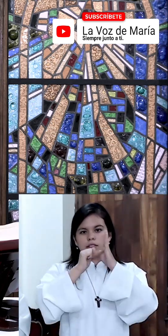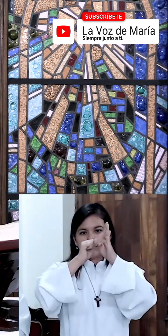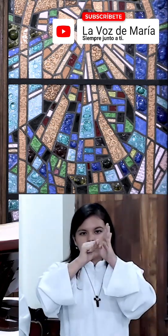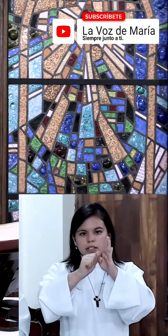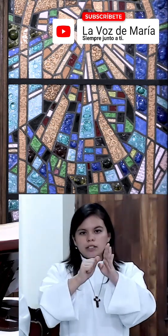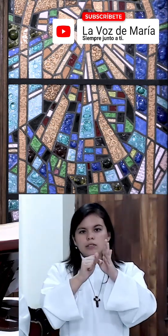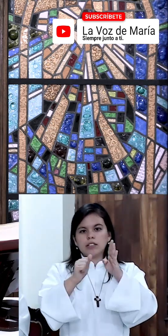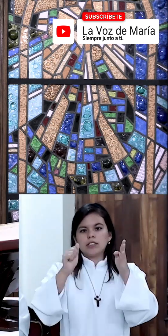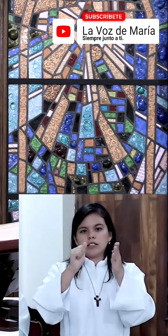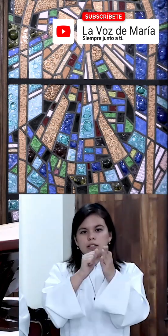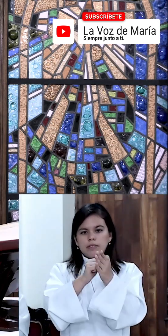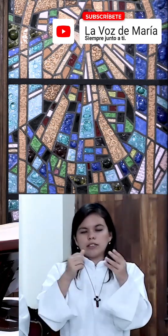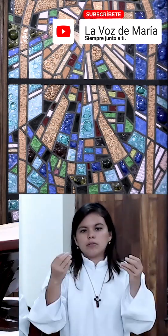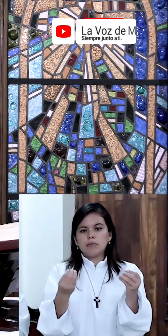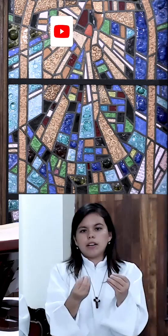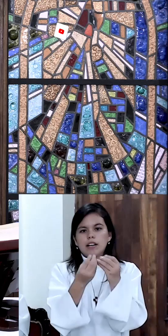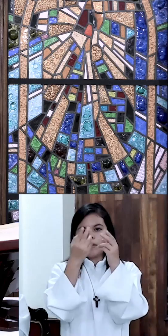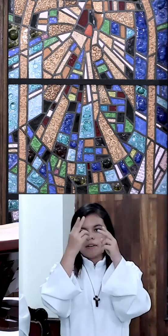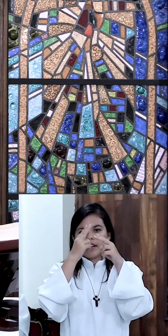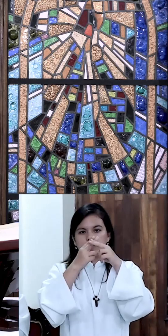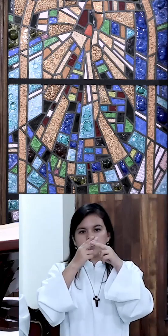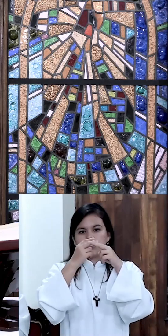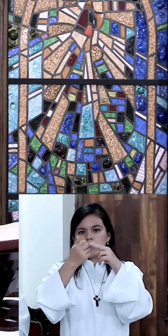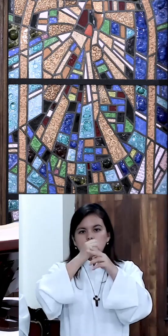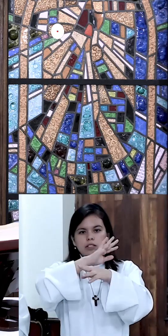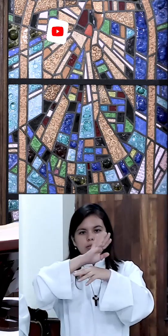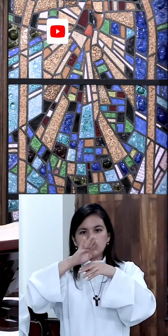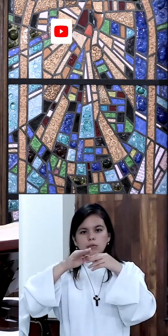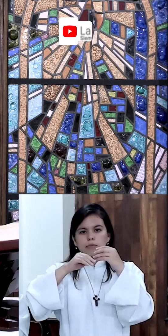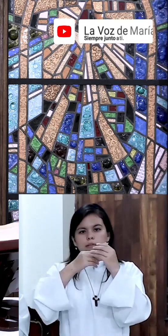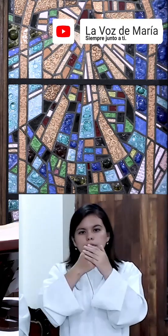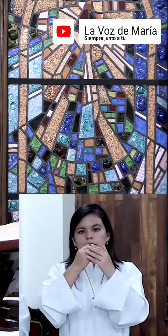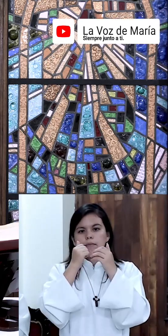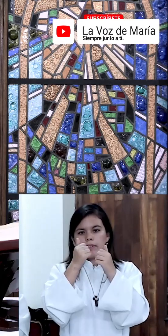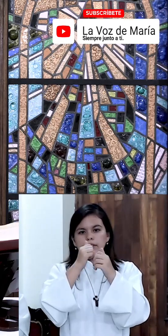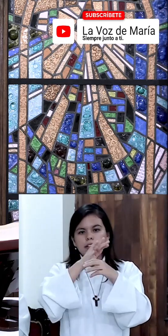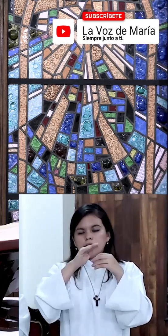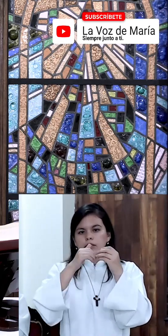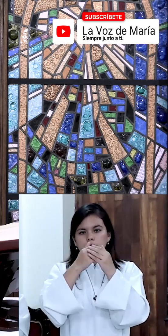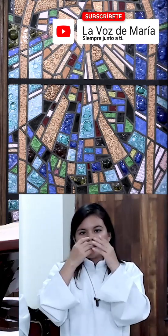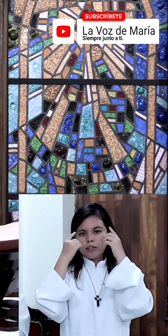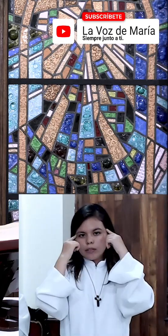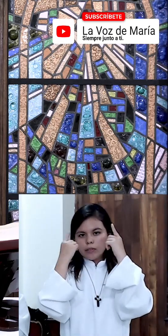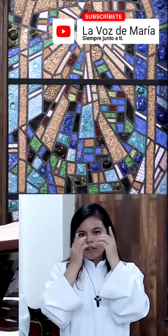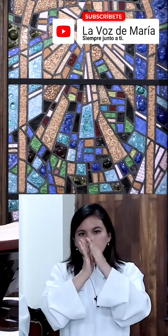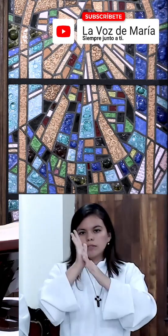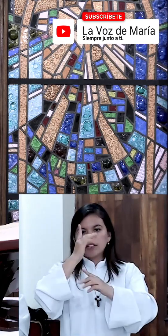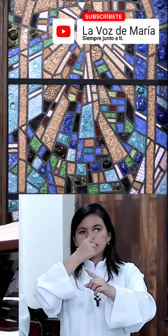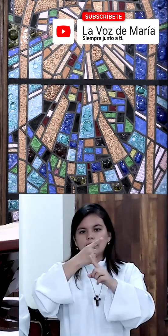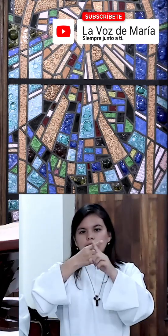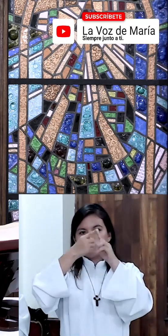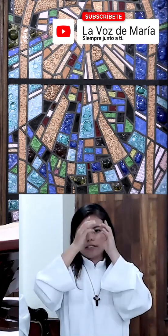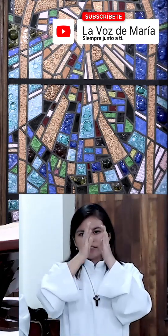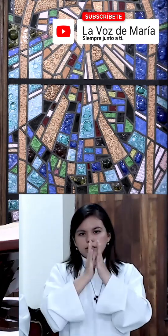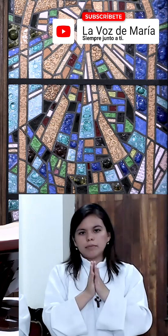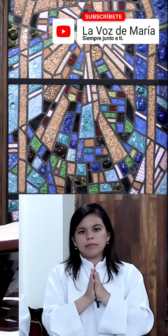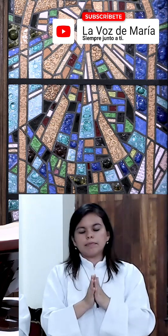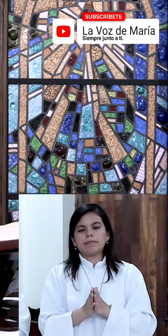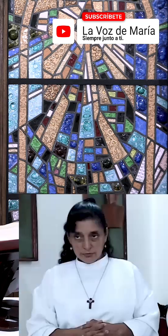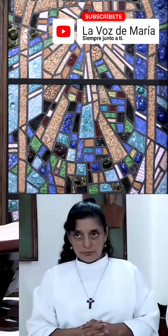Señor reciba de tus manos este sacrificio para alabanza y gloria de su nombre, para nuestro bien y el de toda su santa